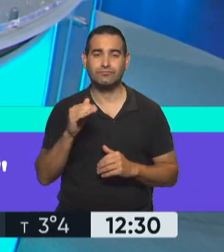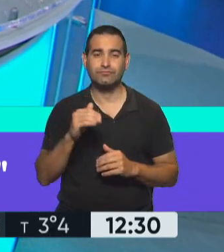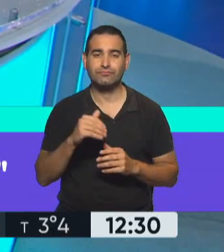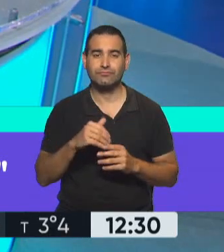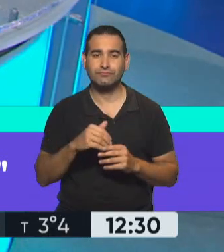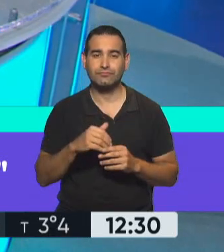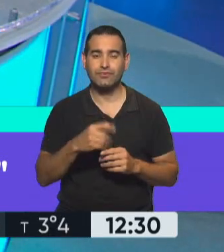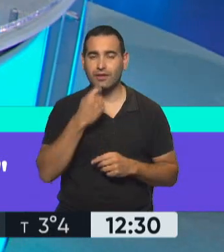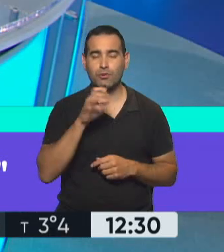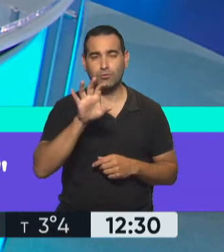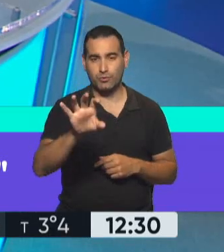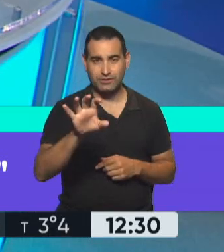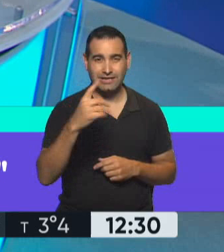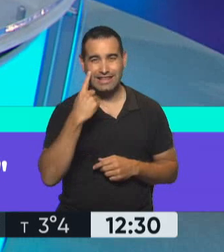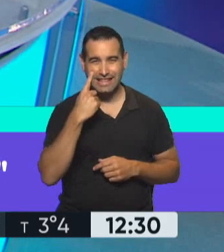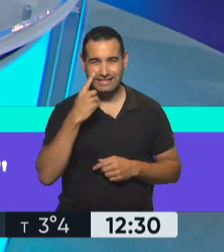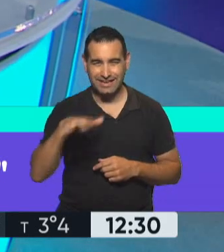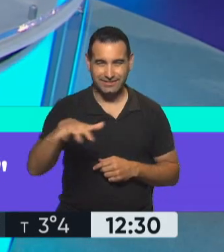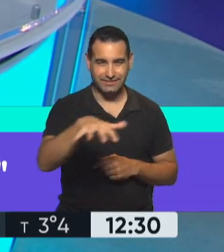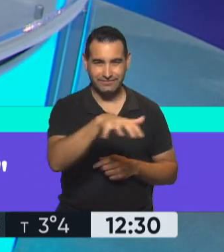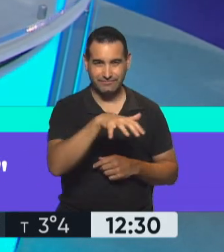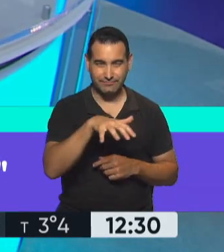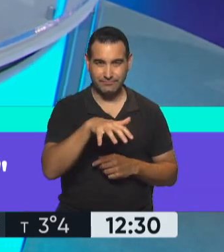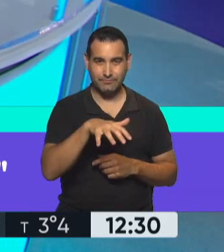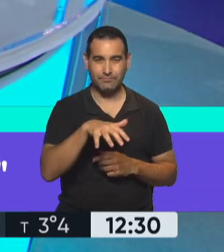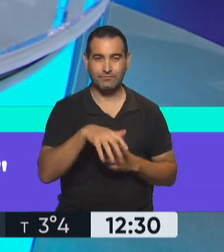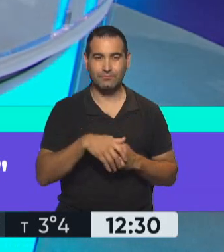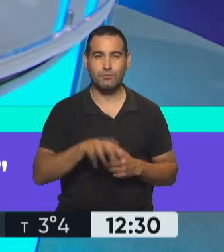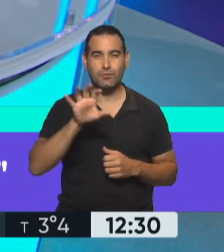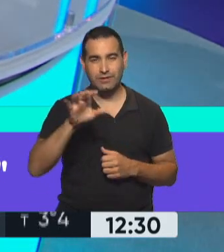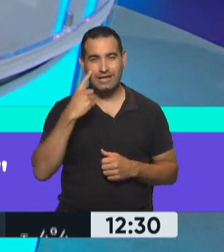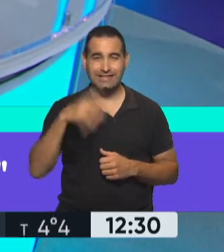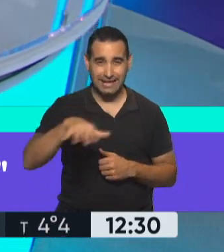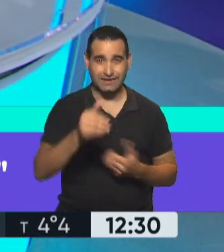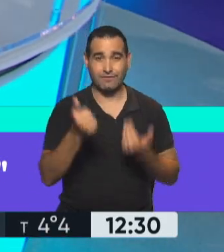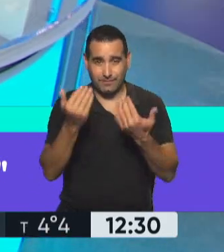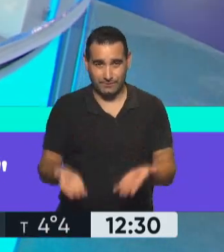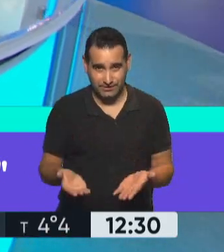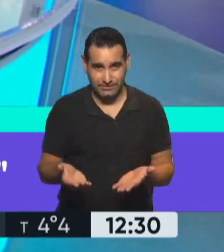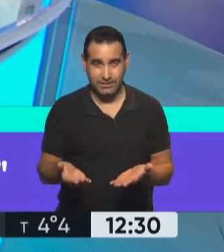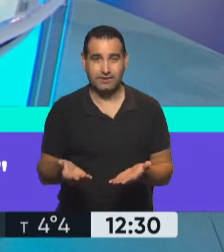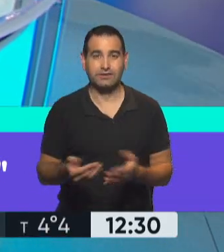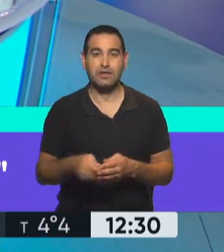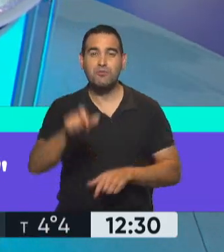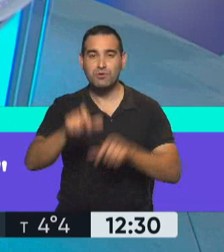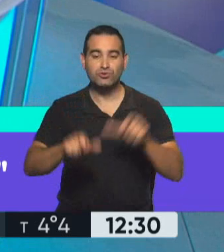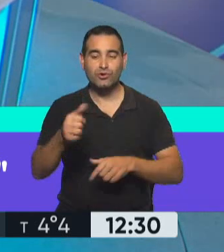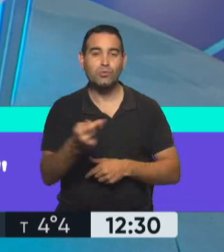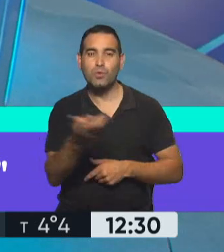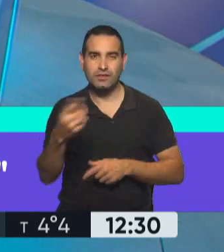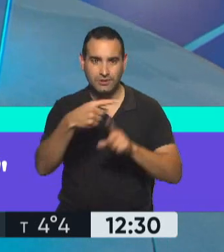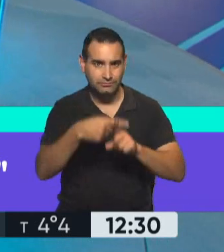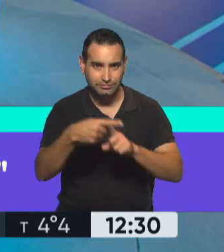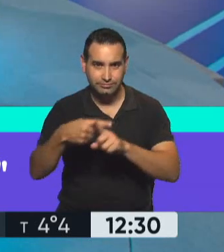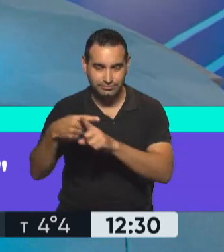cuando uno toma provincias, intendencias, y de las provincias e intendencias beneficiadas y lo lleva a usuarios